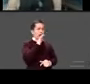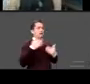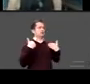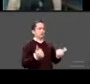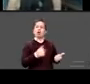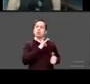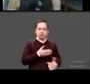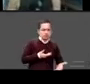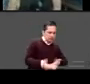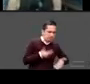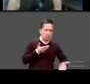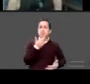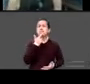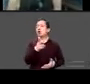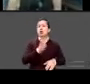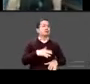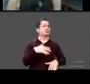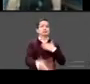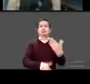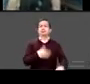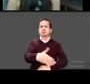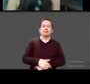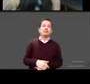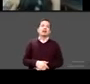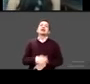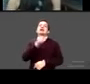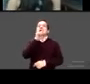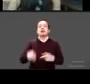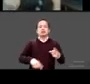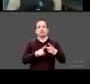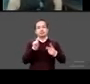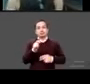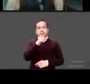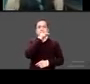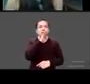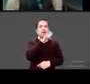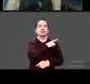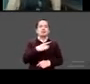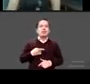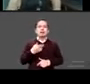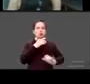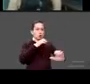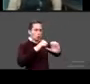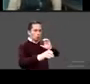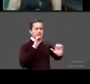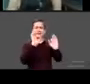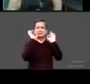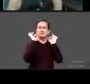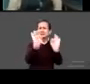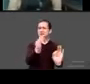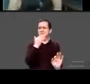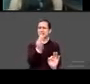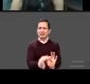cómo trabajamos en una comunicación mucho más asertiva, como les decía, no solo con niñas, niños, adolescentes, sino además entre personas